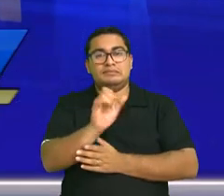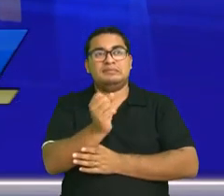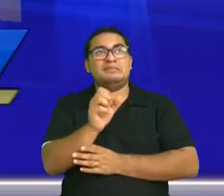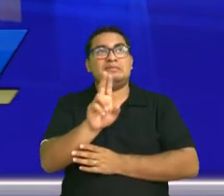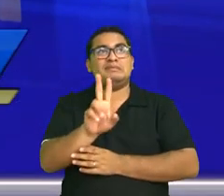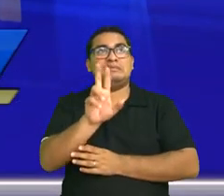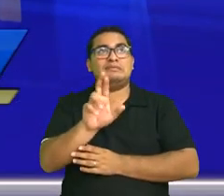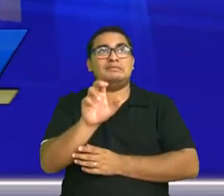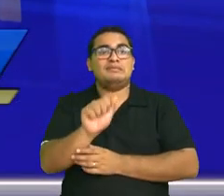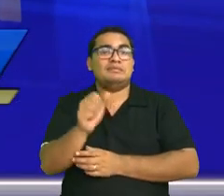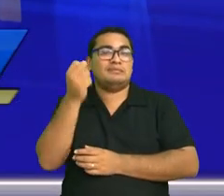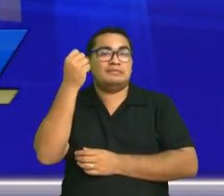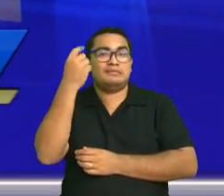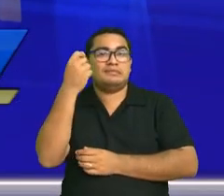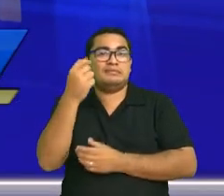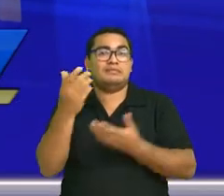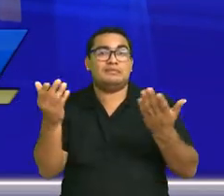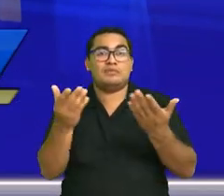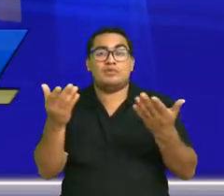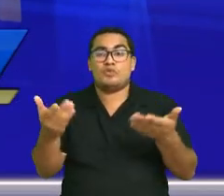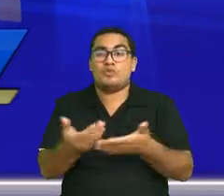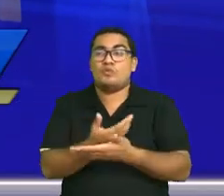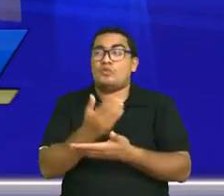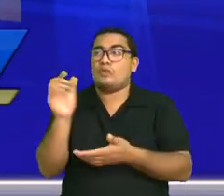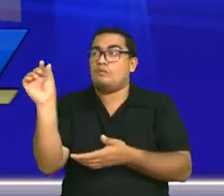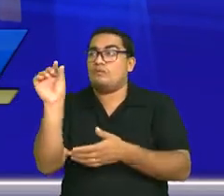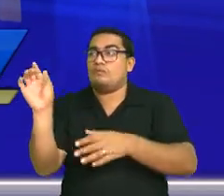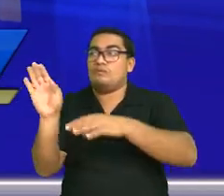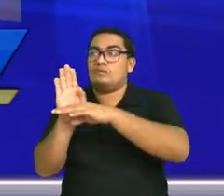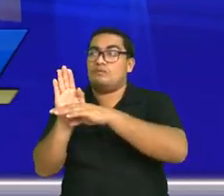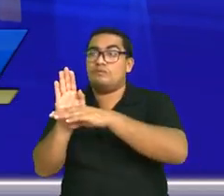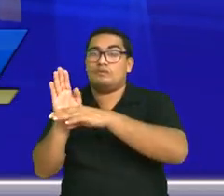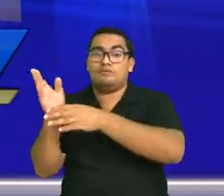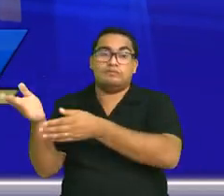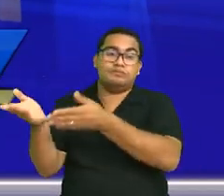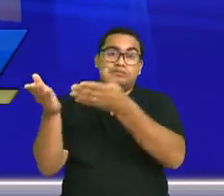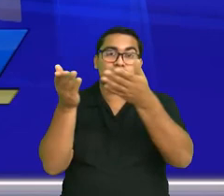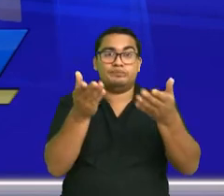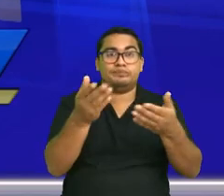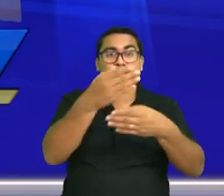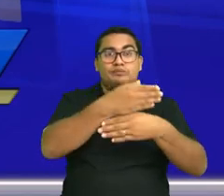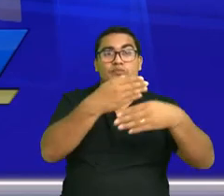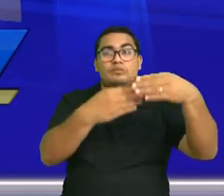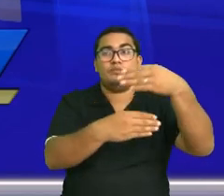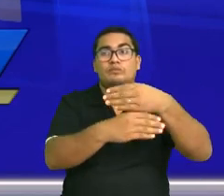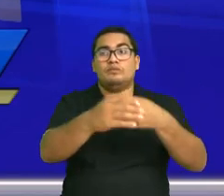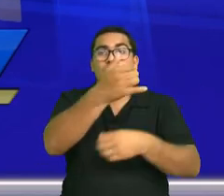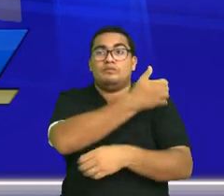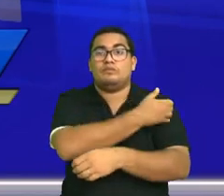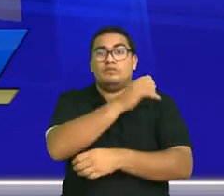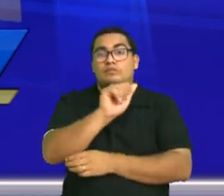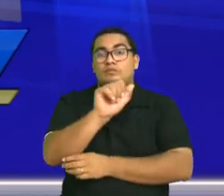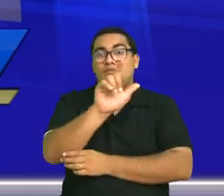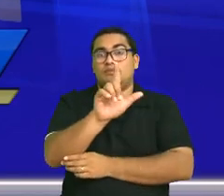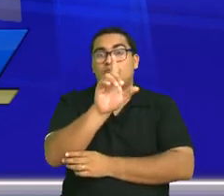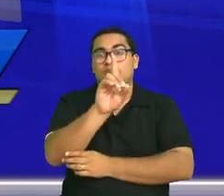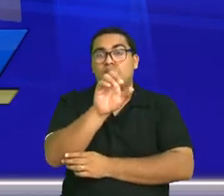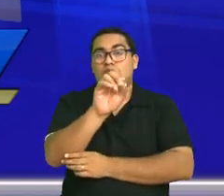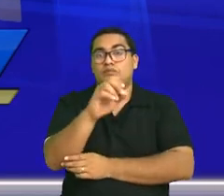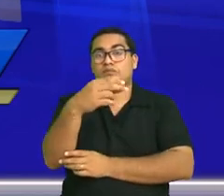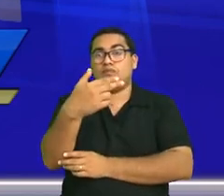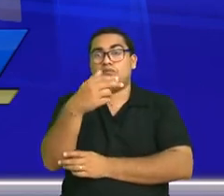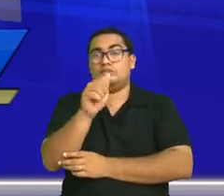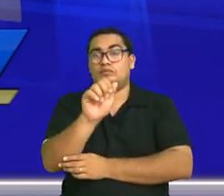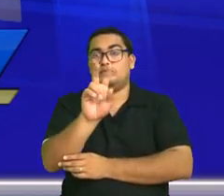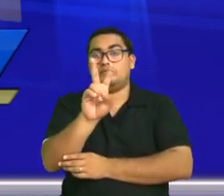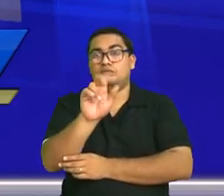por ejemplo, este nuevo financiamiento para la construcción del nuevo hospital, porque sí, el nuevo hospital. Yo un poquito quería acotar a lo que decía,